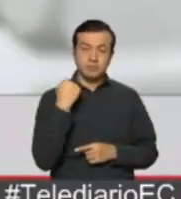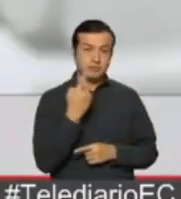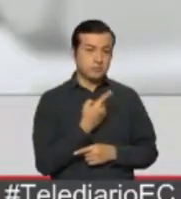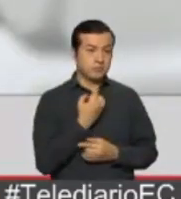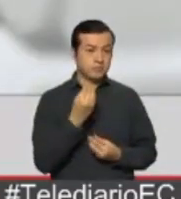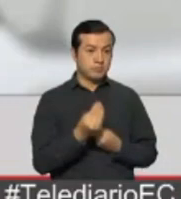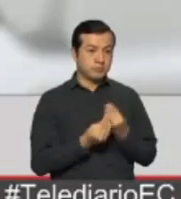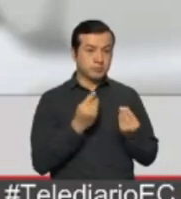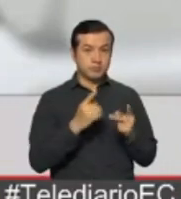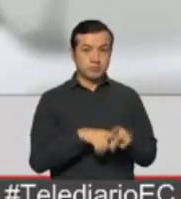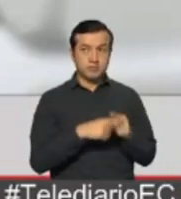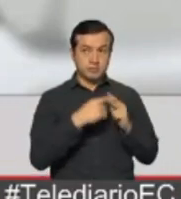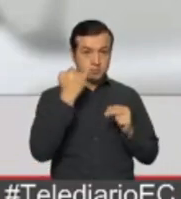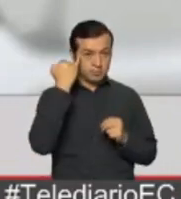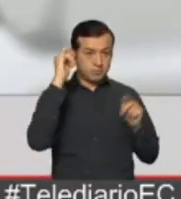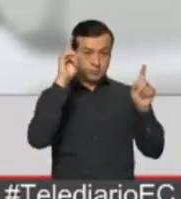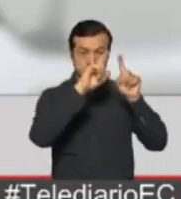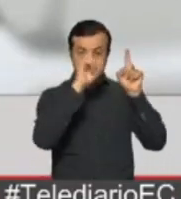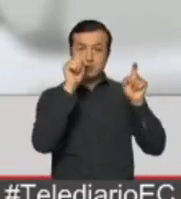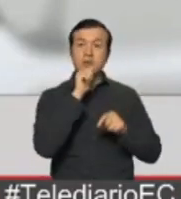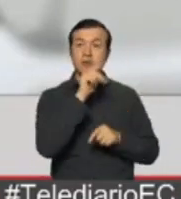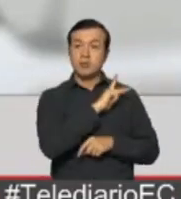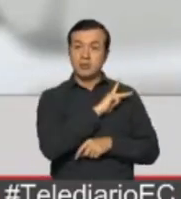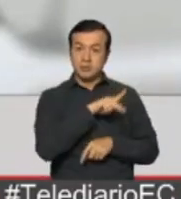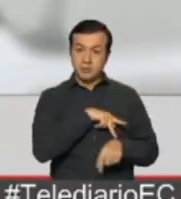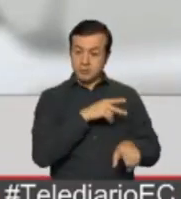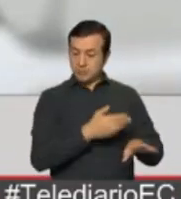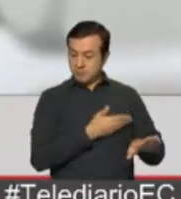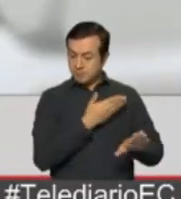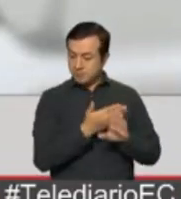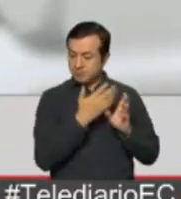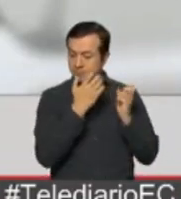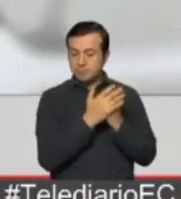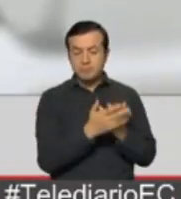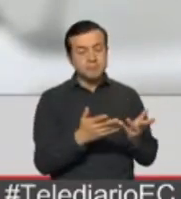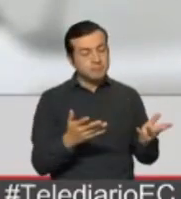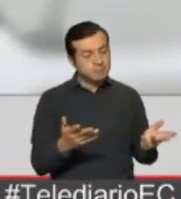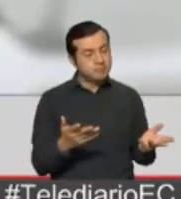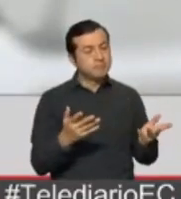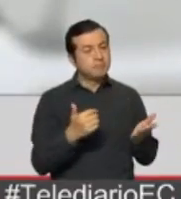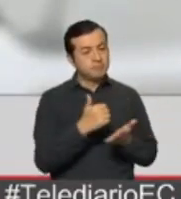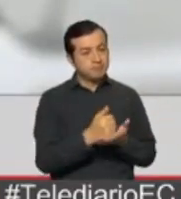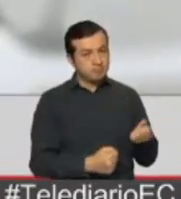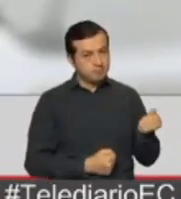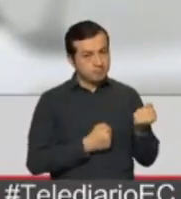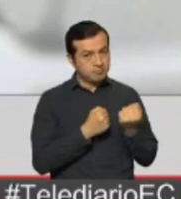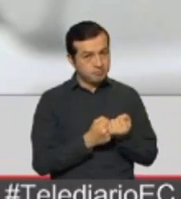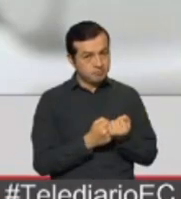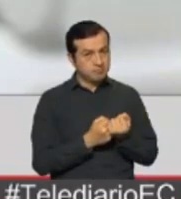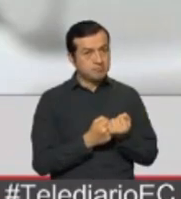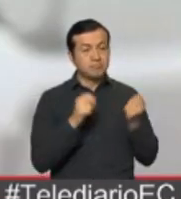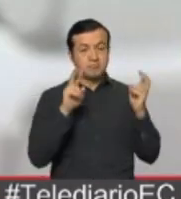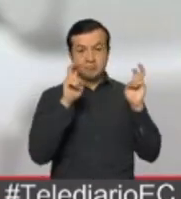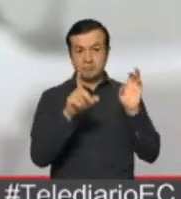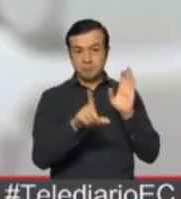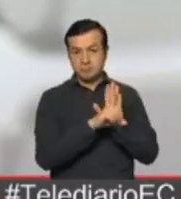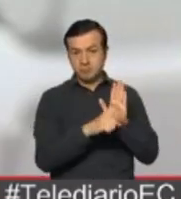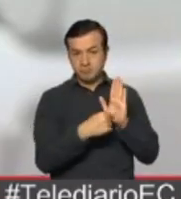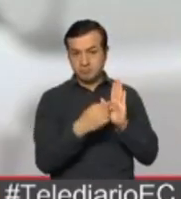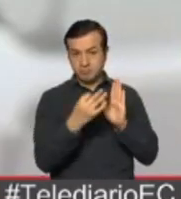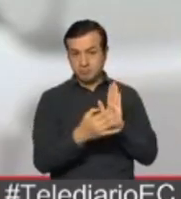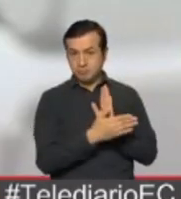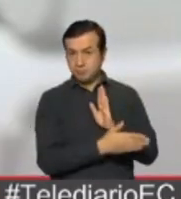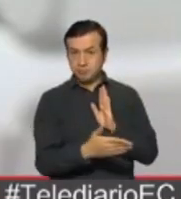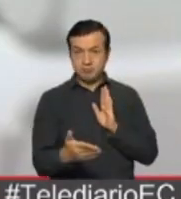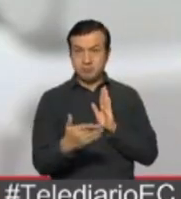este caso fue a partir de una iniciativa privada donde nosotros lo que queremos dar esas facilidades que tienen nuestro marco jurídico porque no